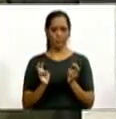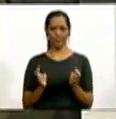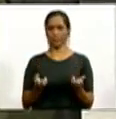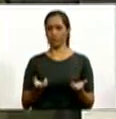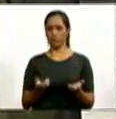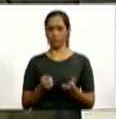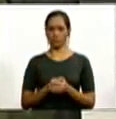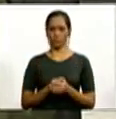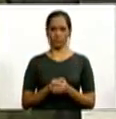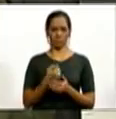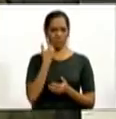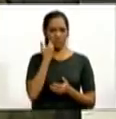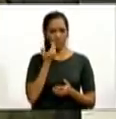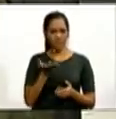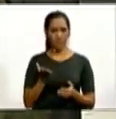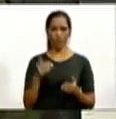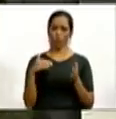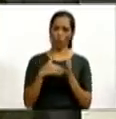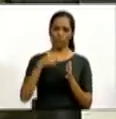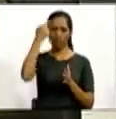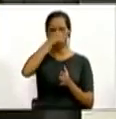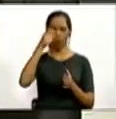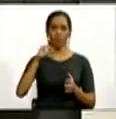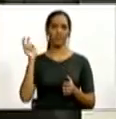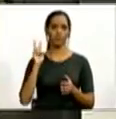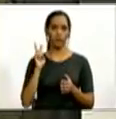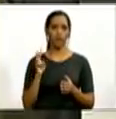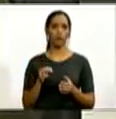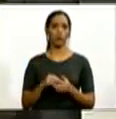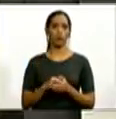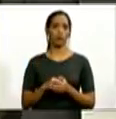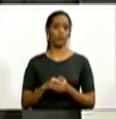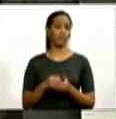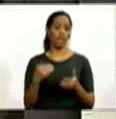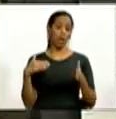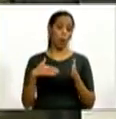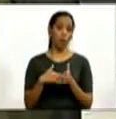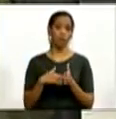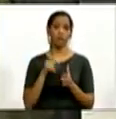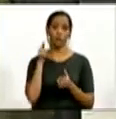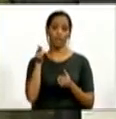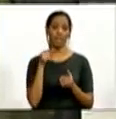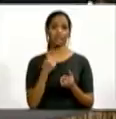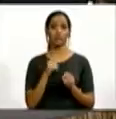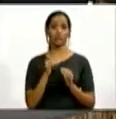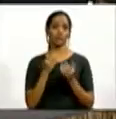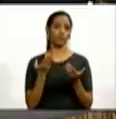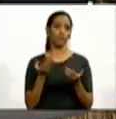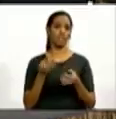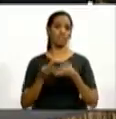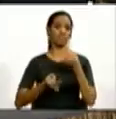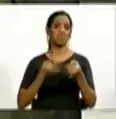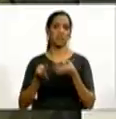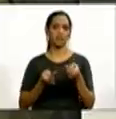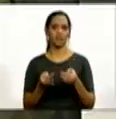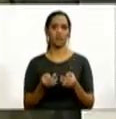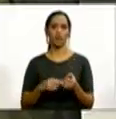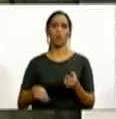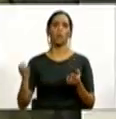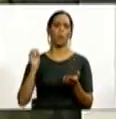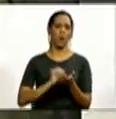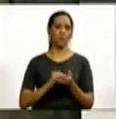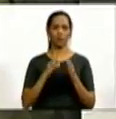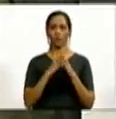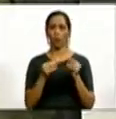peyorativo, contra el pueblo venezolano, que es bueno, que está en contra de lo que ellos profesan. Volvieron los círculos bolivarianos. Volvió todo